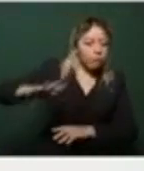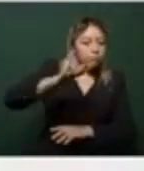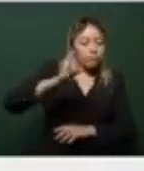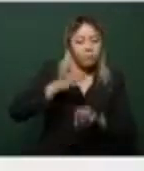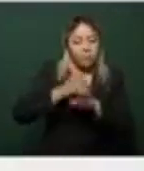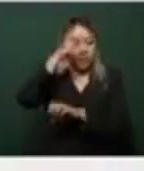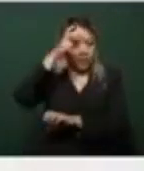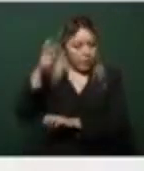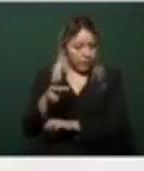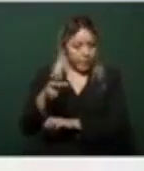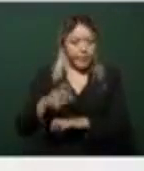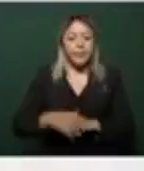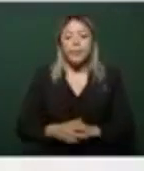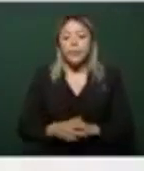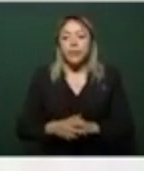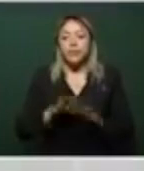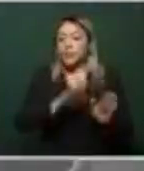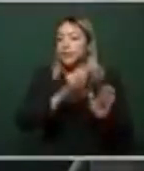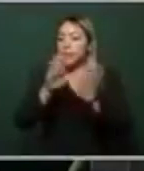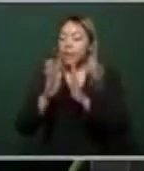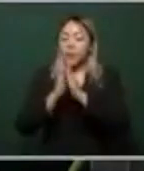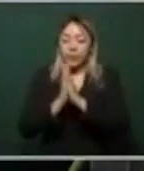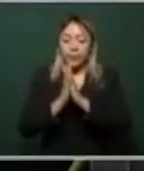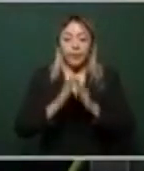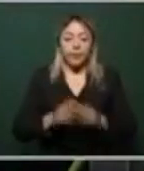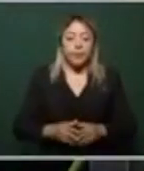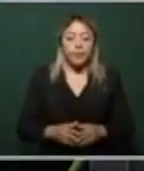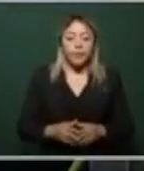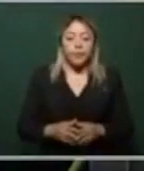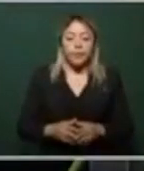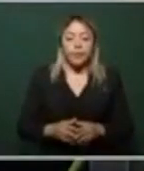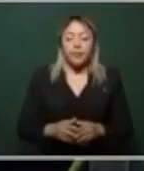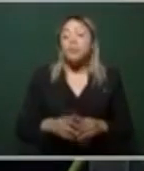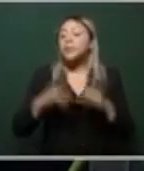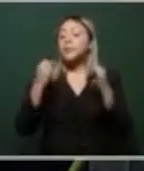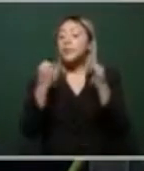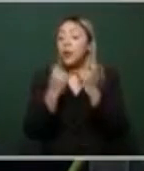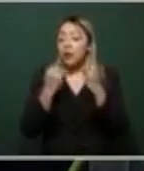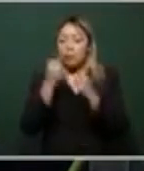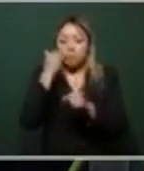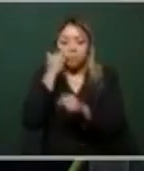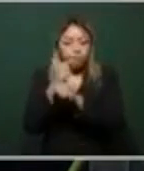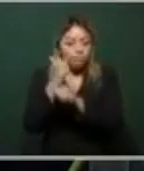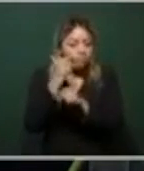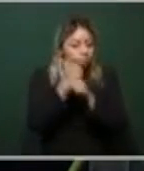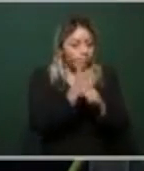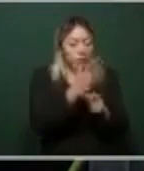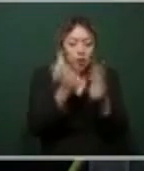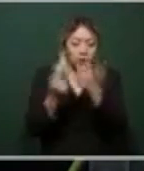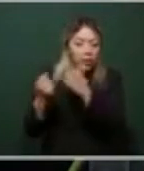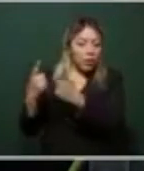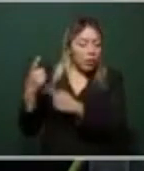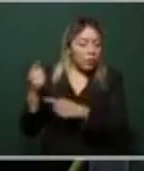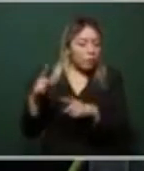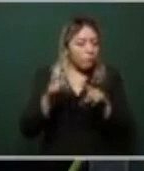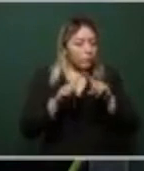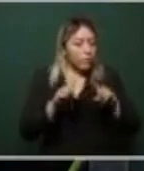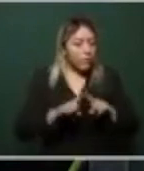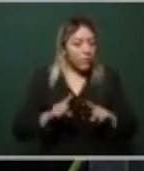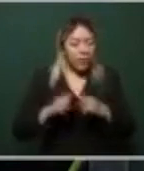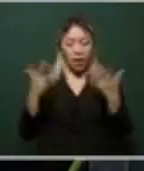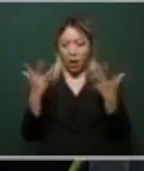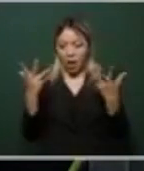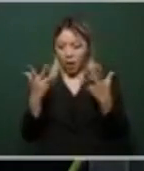Hidalgo. La que sigue, por favor. También se han identificado dentro de las operaciones que se